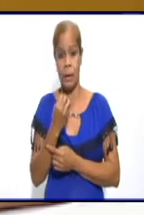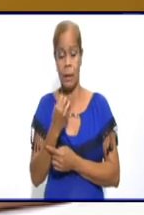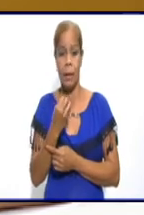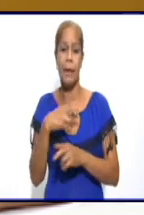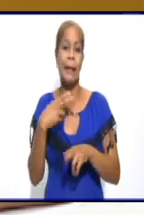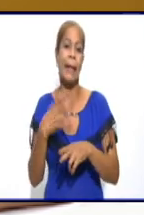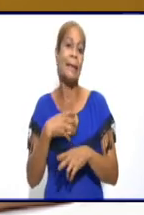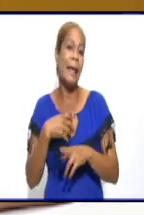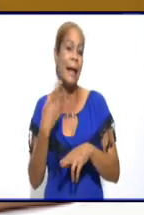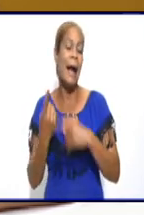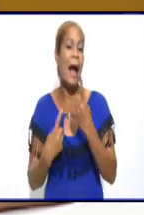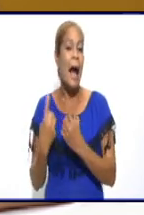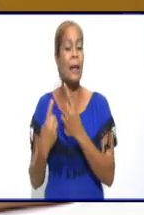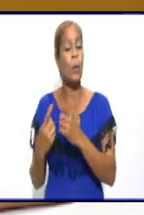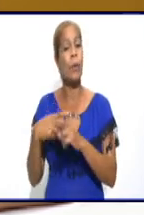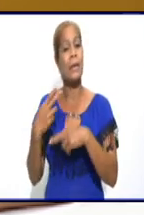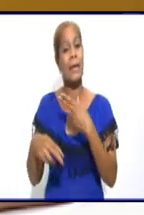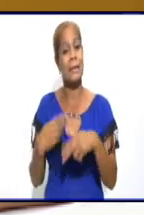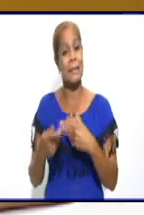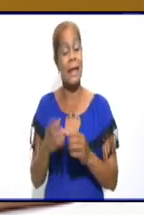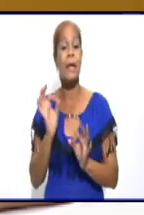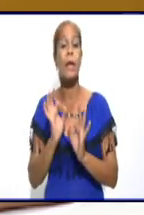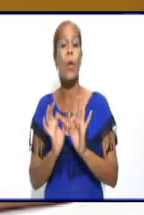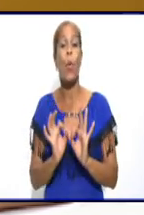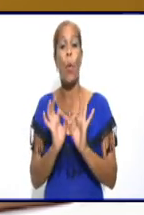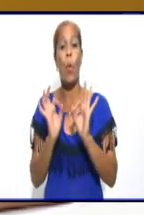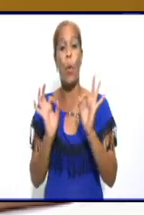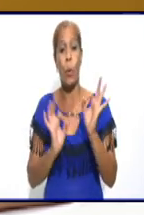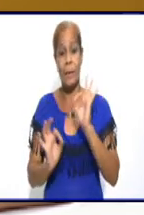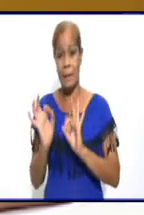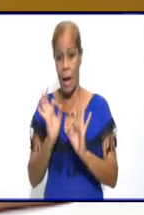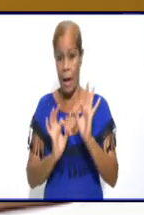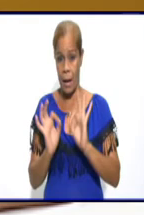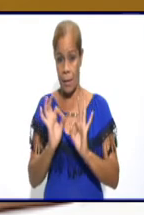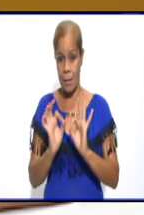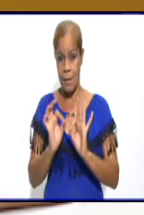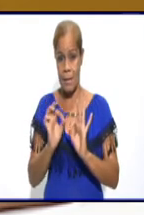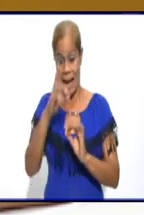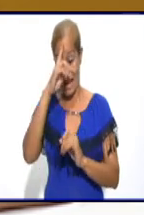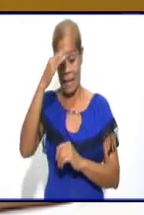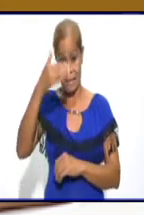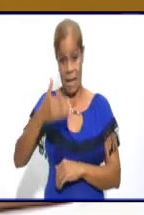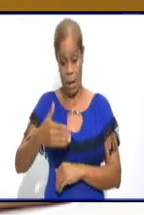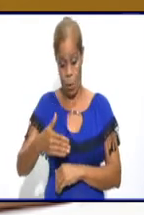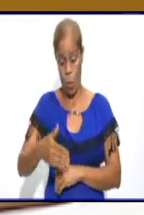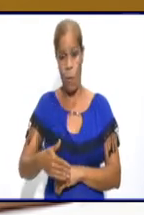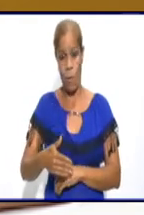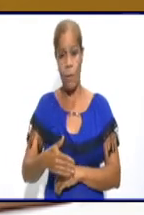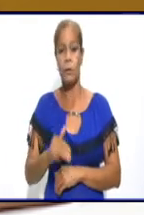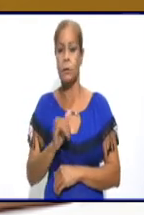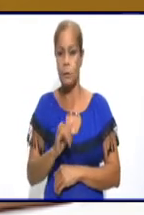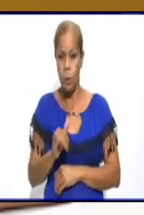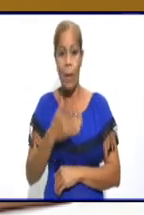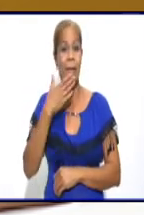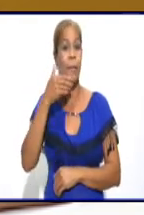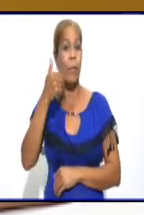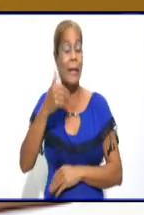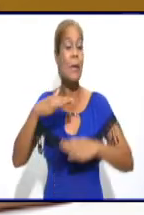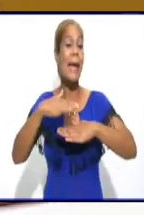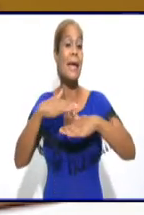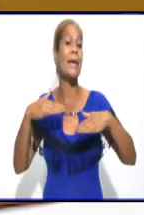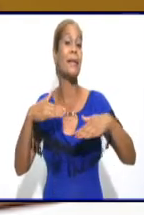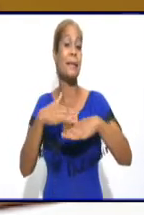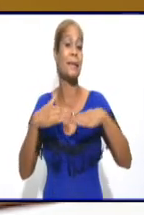supervisando cuidar la salud física es muy bueno para la salud mental ejercicios